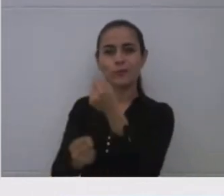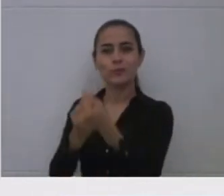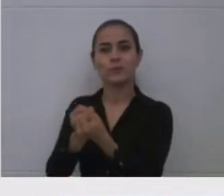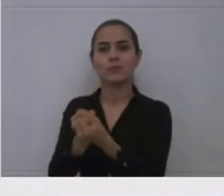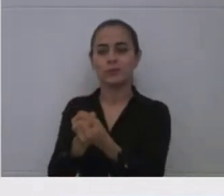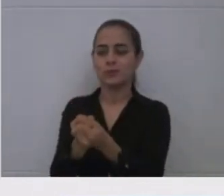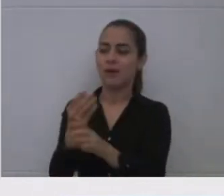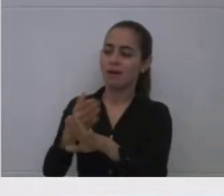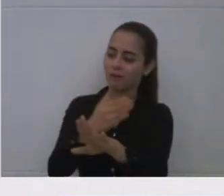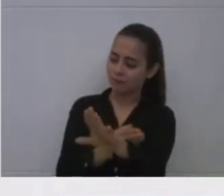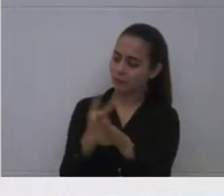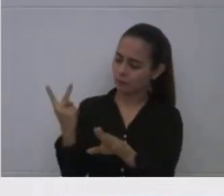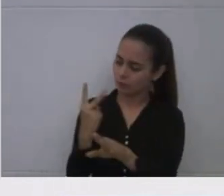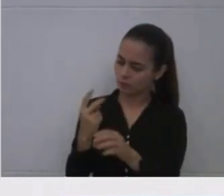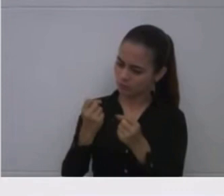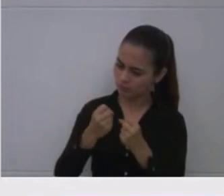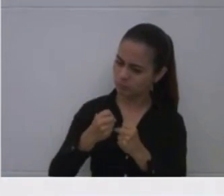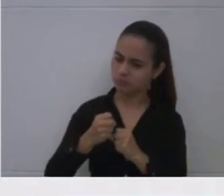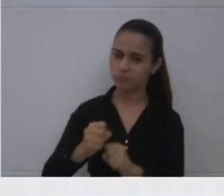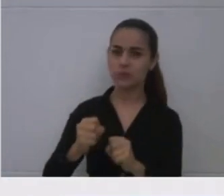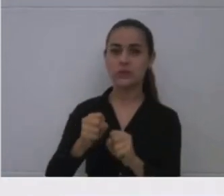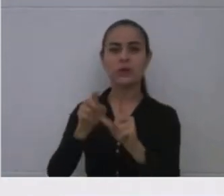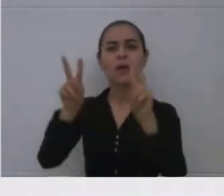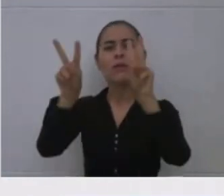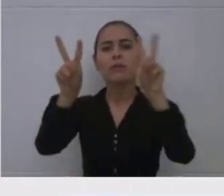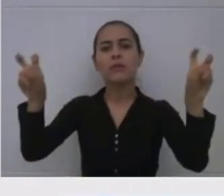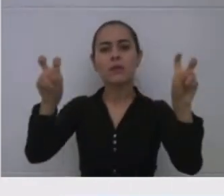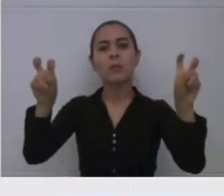en defensa de la educación superior.